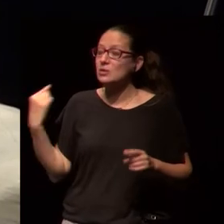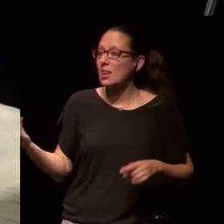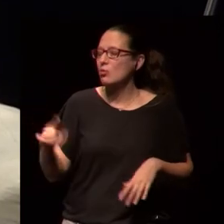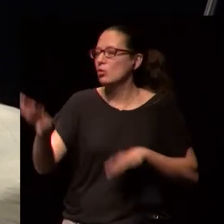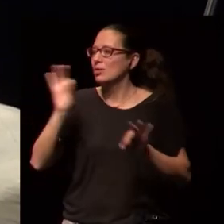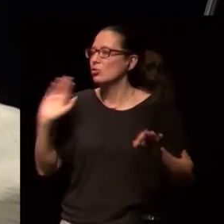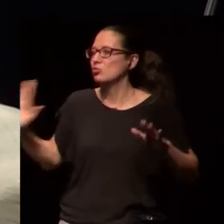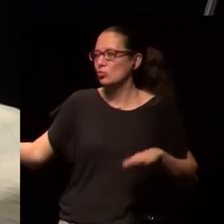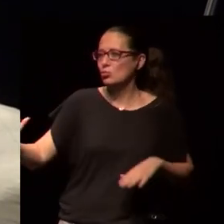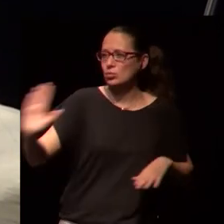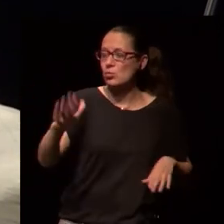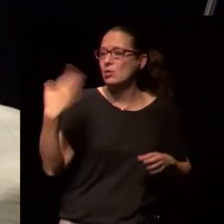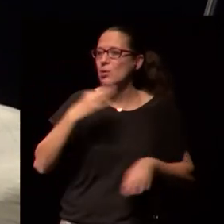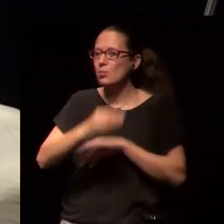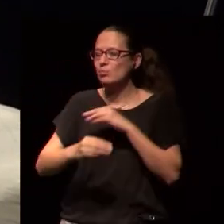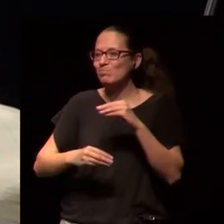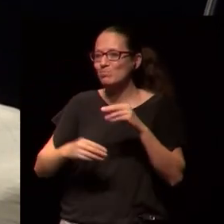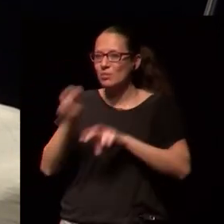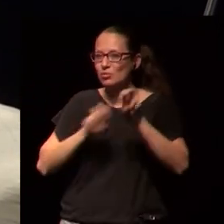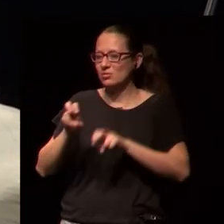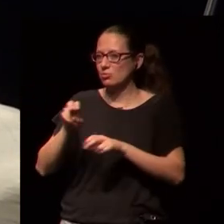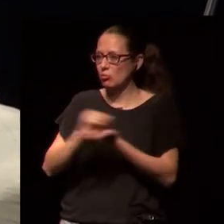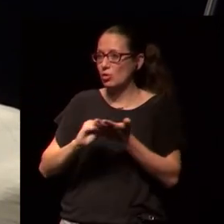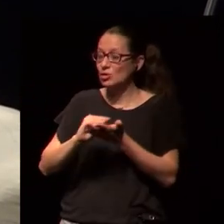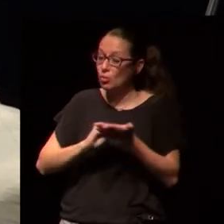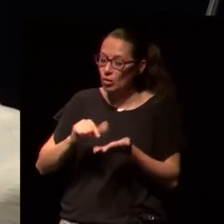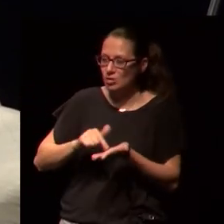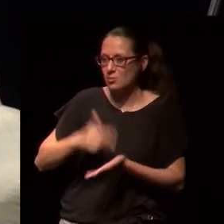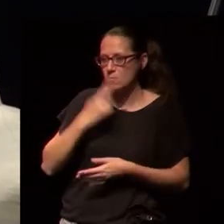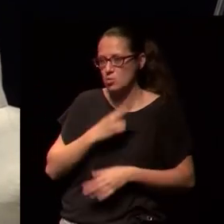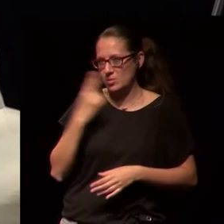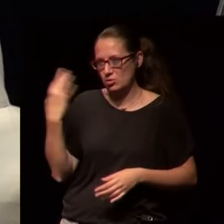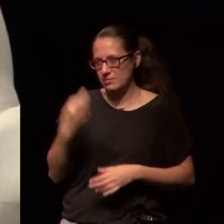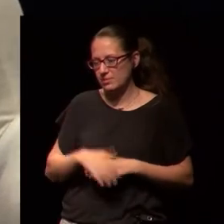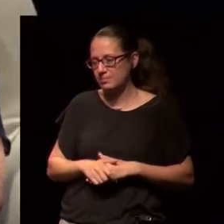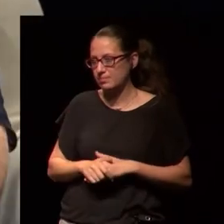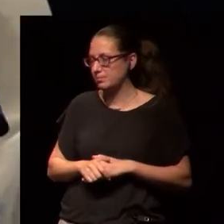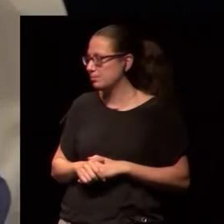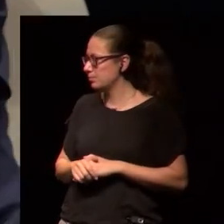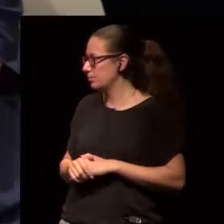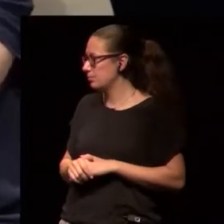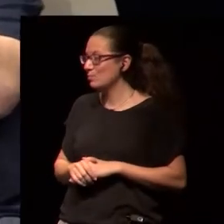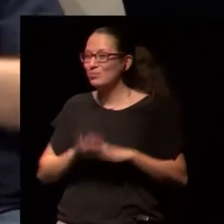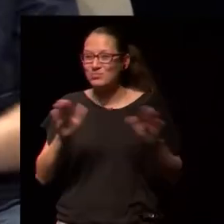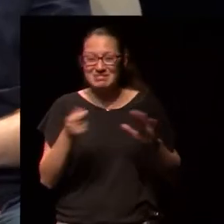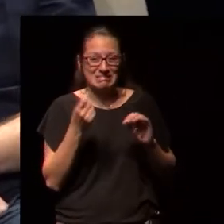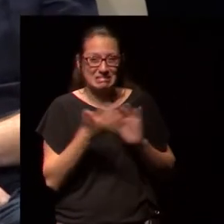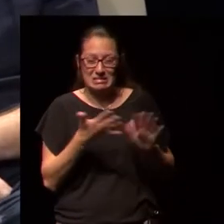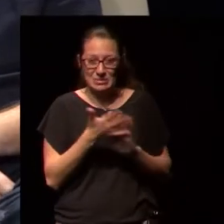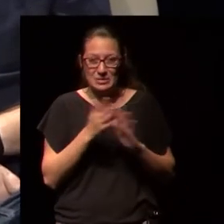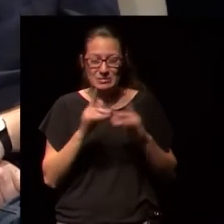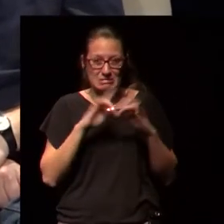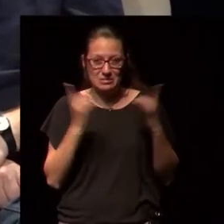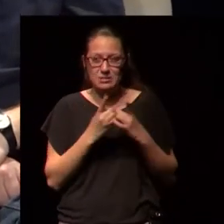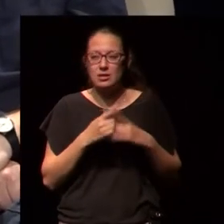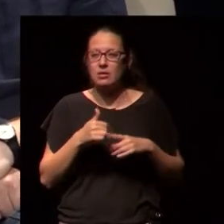que buscar soluciones, soluciones de compromiso. Bueno, rápidamente me vais a permitir que diga que